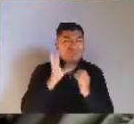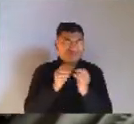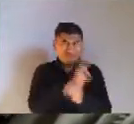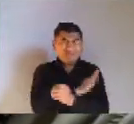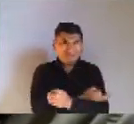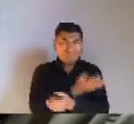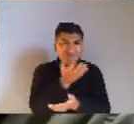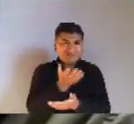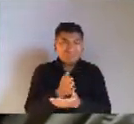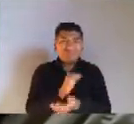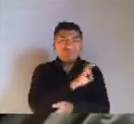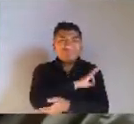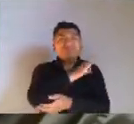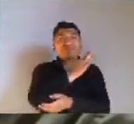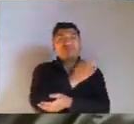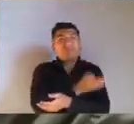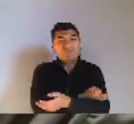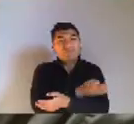fuerte.